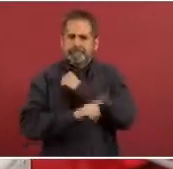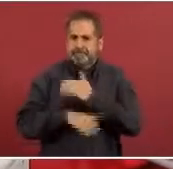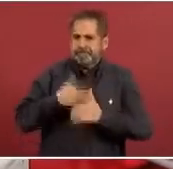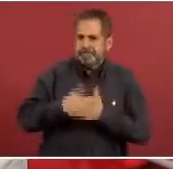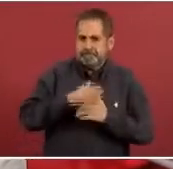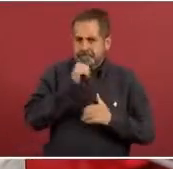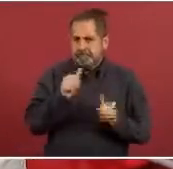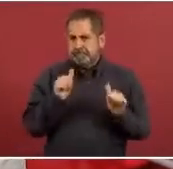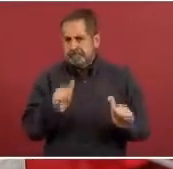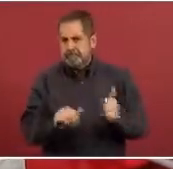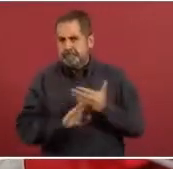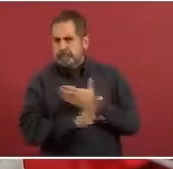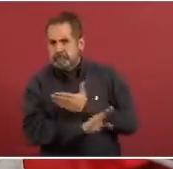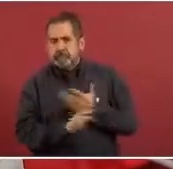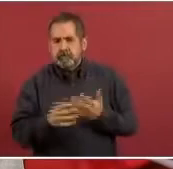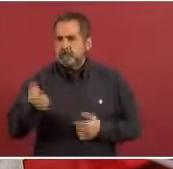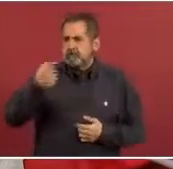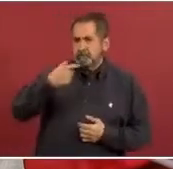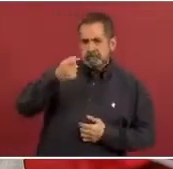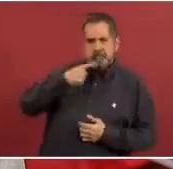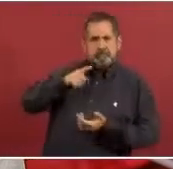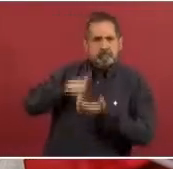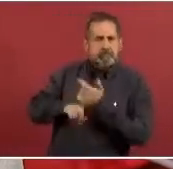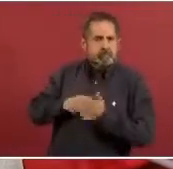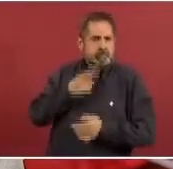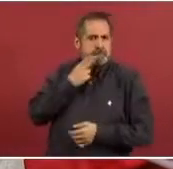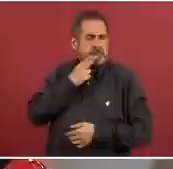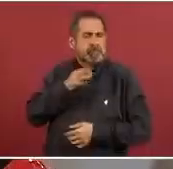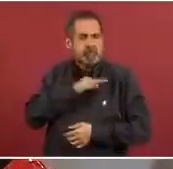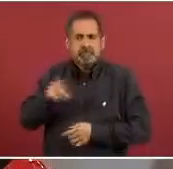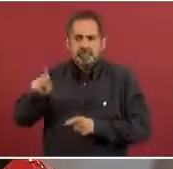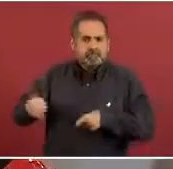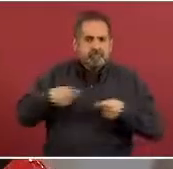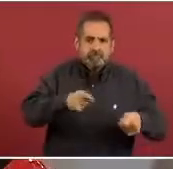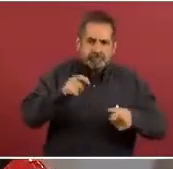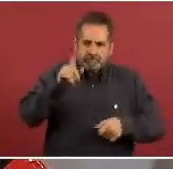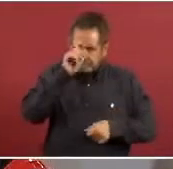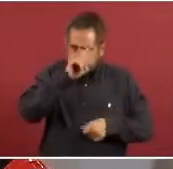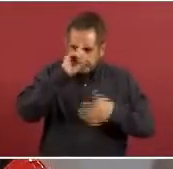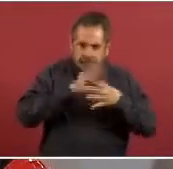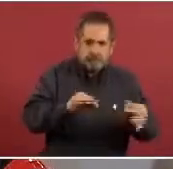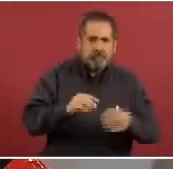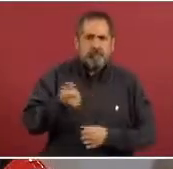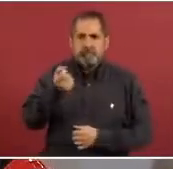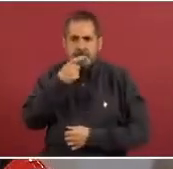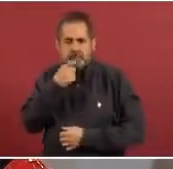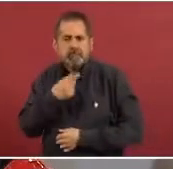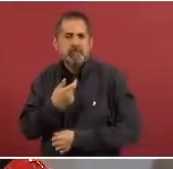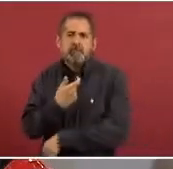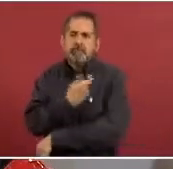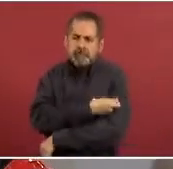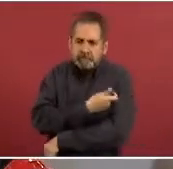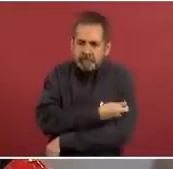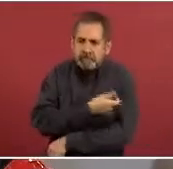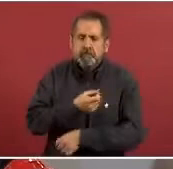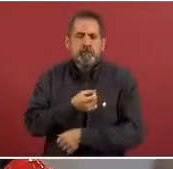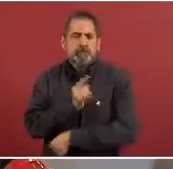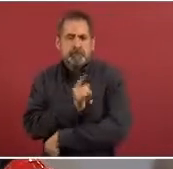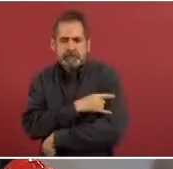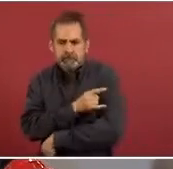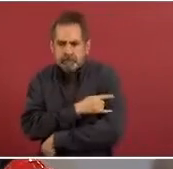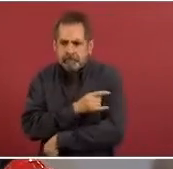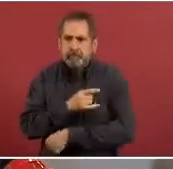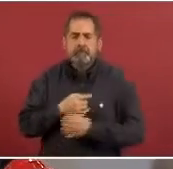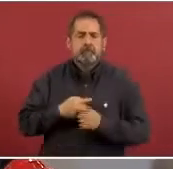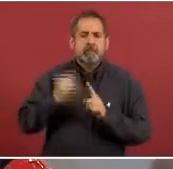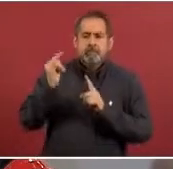Particularmente entre aquellas usuarias de pastillas anticonceptivas, de inyectables mensuales, de parches, de